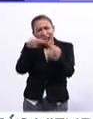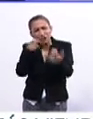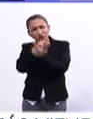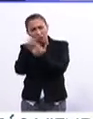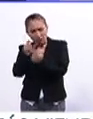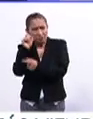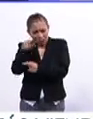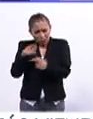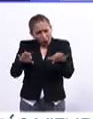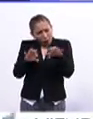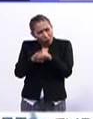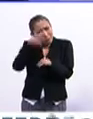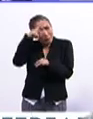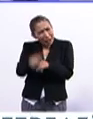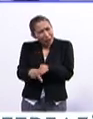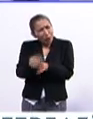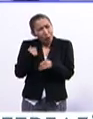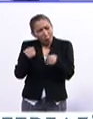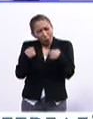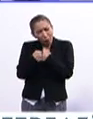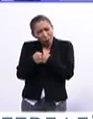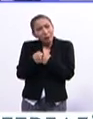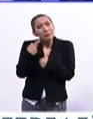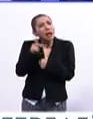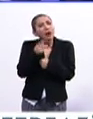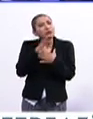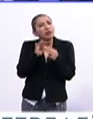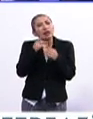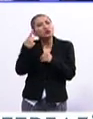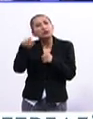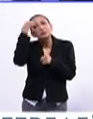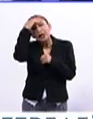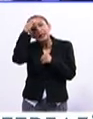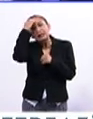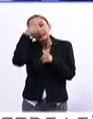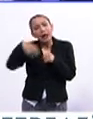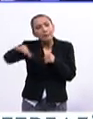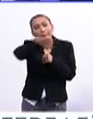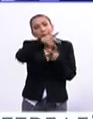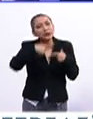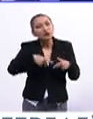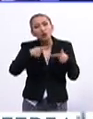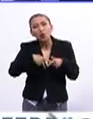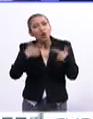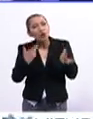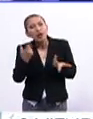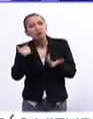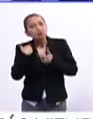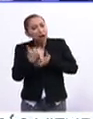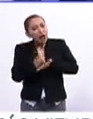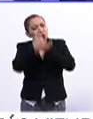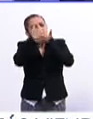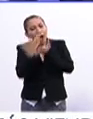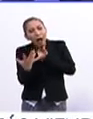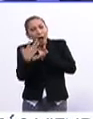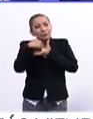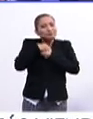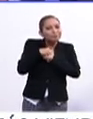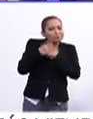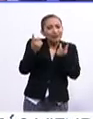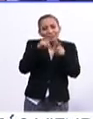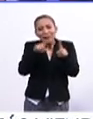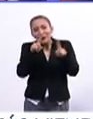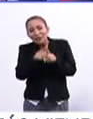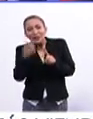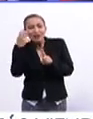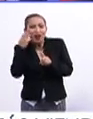pesar de que son pues lugares fronterizos. Pero cuéntanos esa experiencia social, cómo te enriqueció, qué fue lo que descubriste a